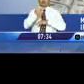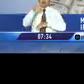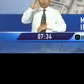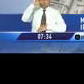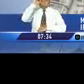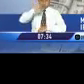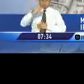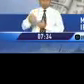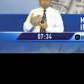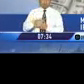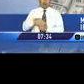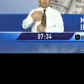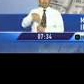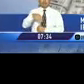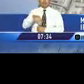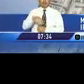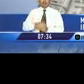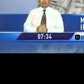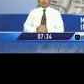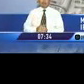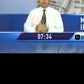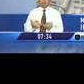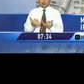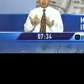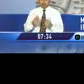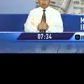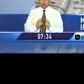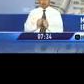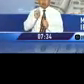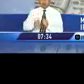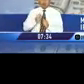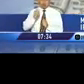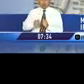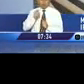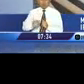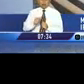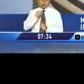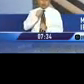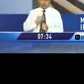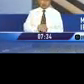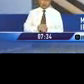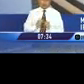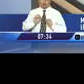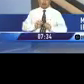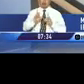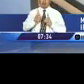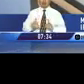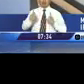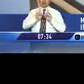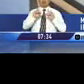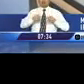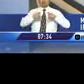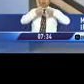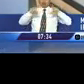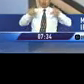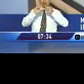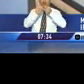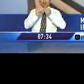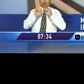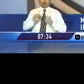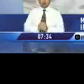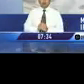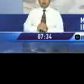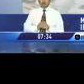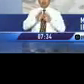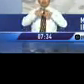policiales informaron este miércoles que aún no culmina el proceso de conteo, levantamiento de serie de los billetes y las